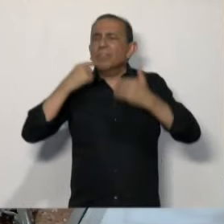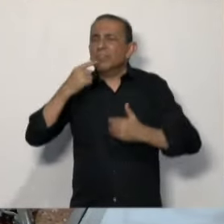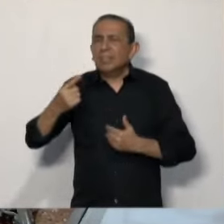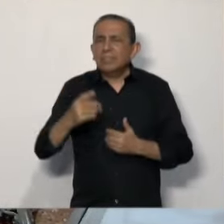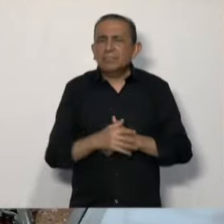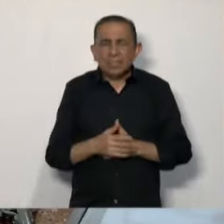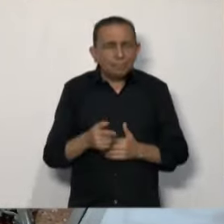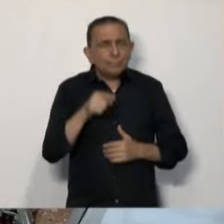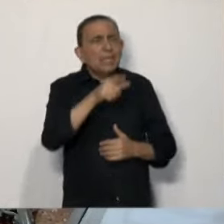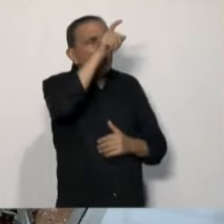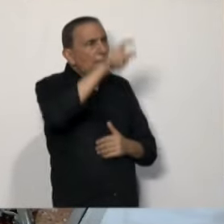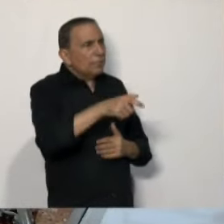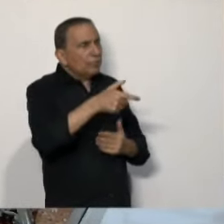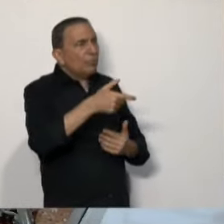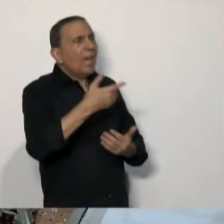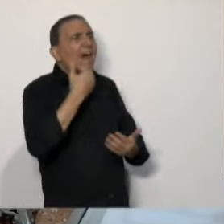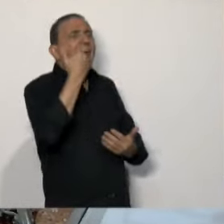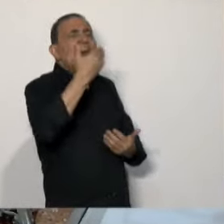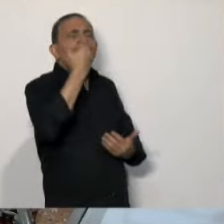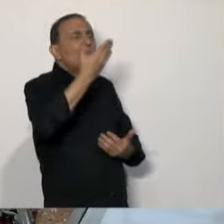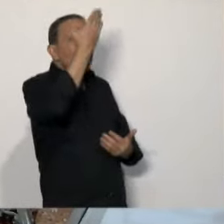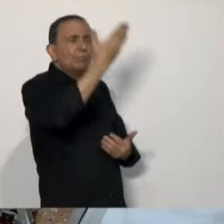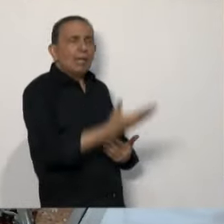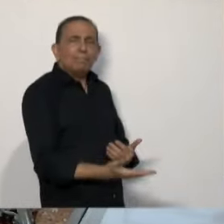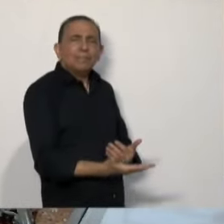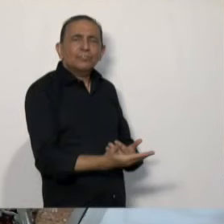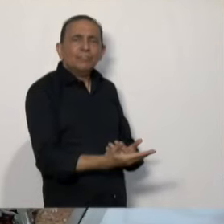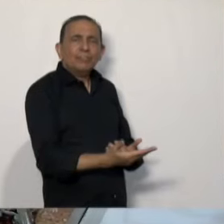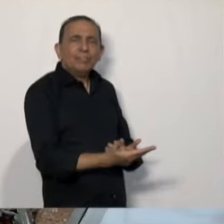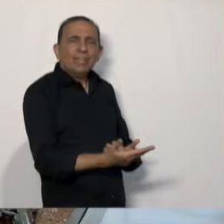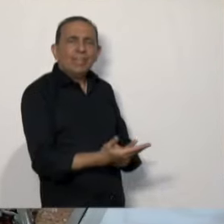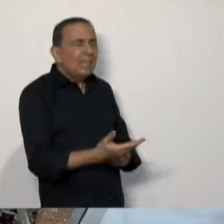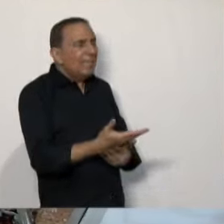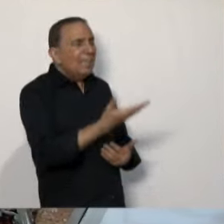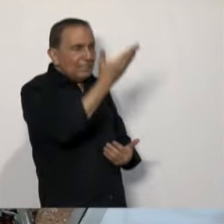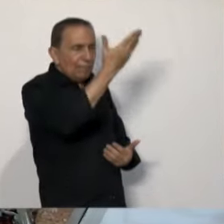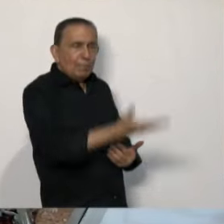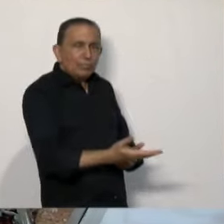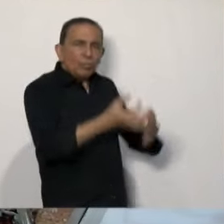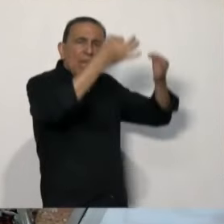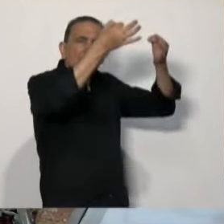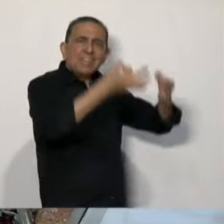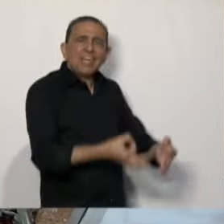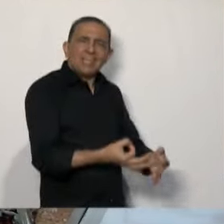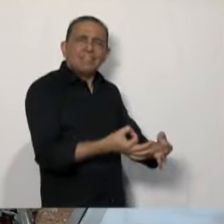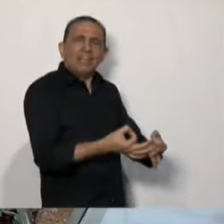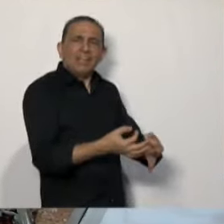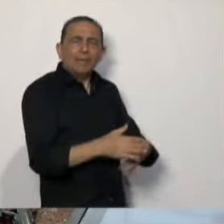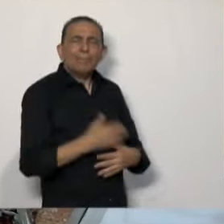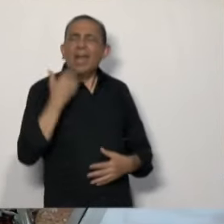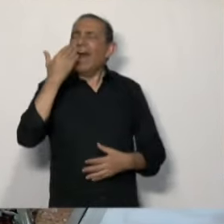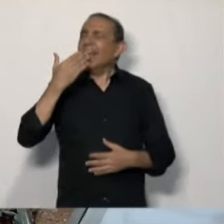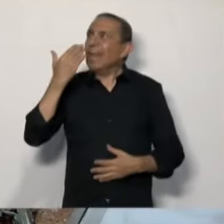ensalzado, o alabar una persona, o hacerla digna de prestigio, alabarlo por